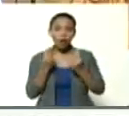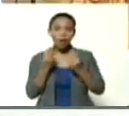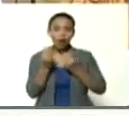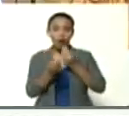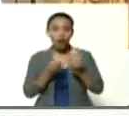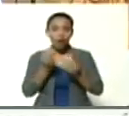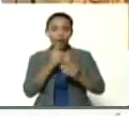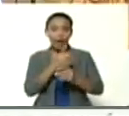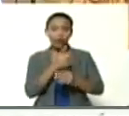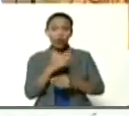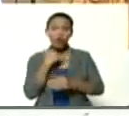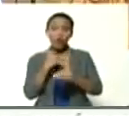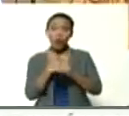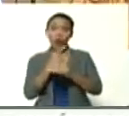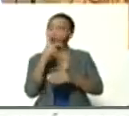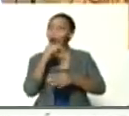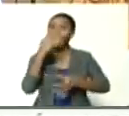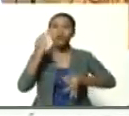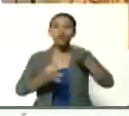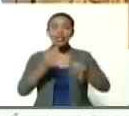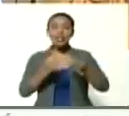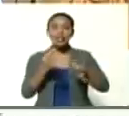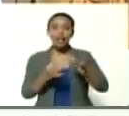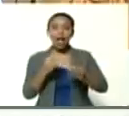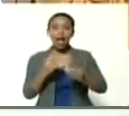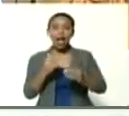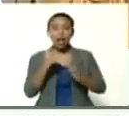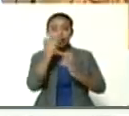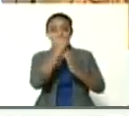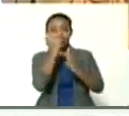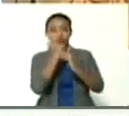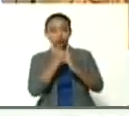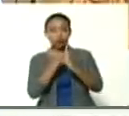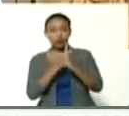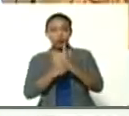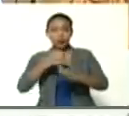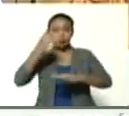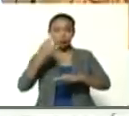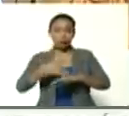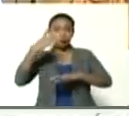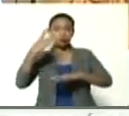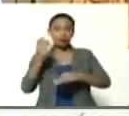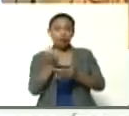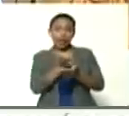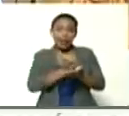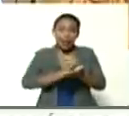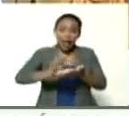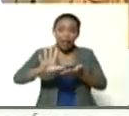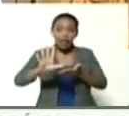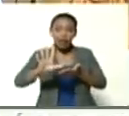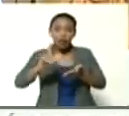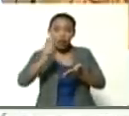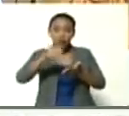Sería injusto degradar la clasificación de riesgo crediticio de